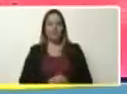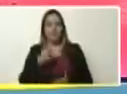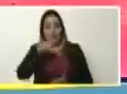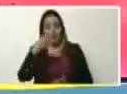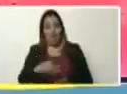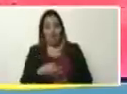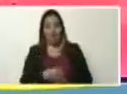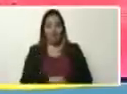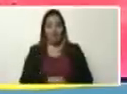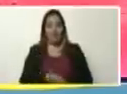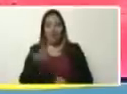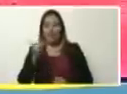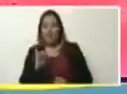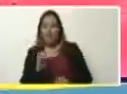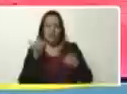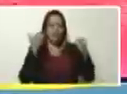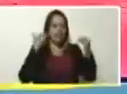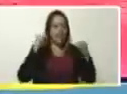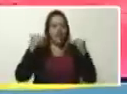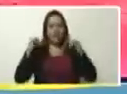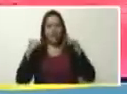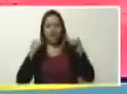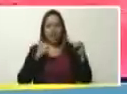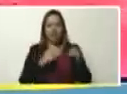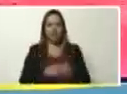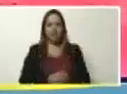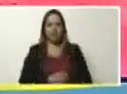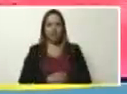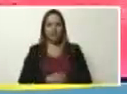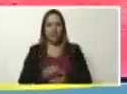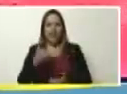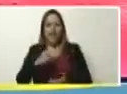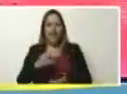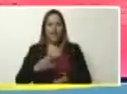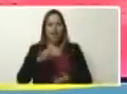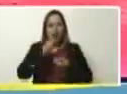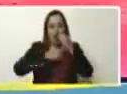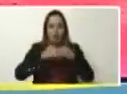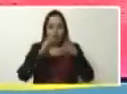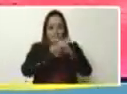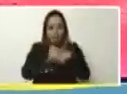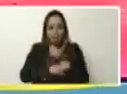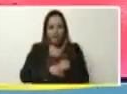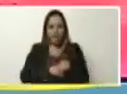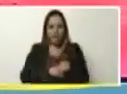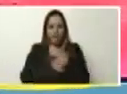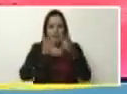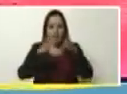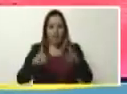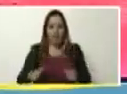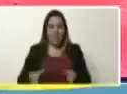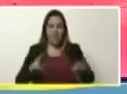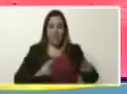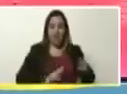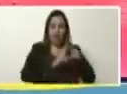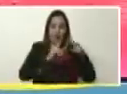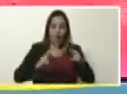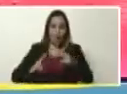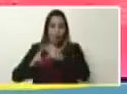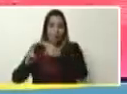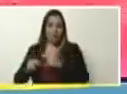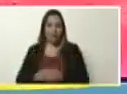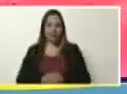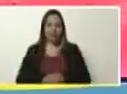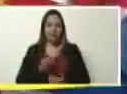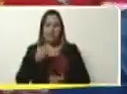se van dando las rumbas, se van dando las cenas navideñas, se van dando los encuentros, y